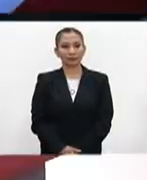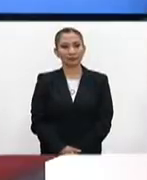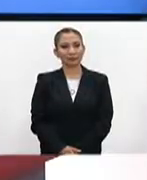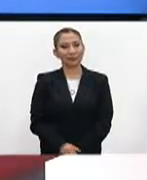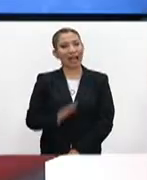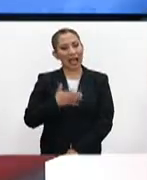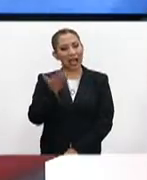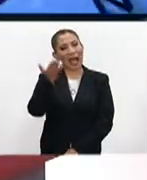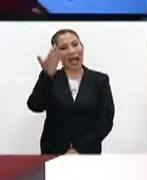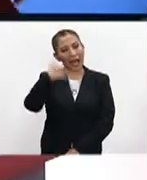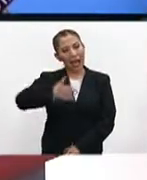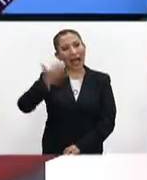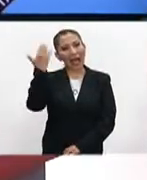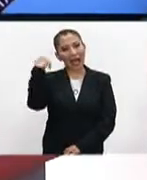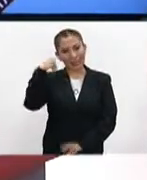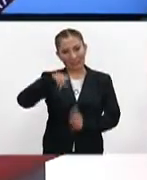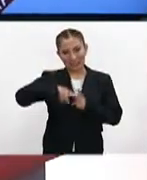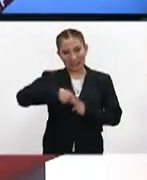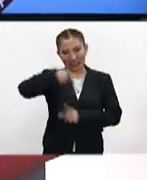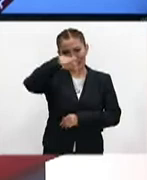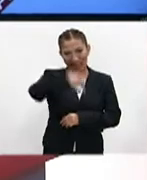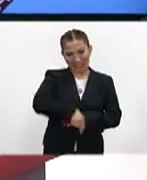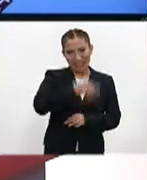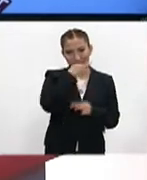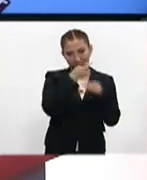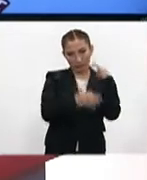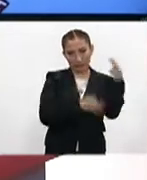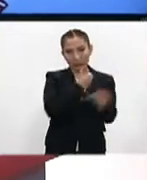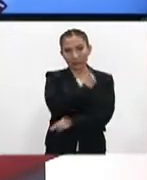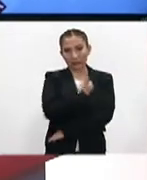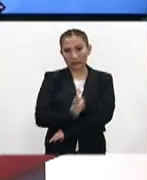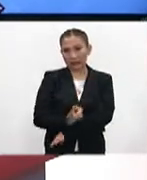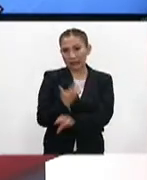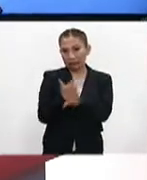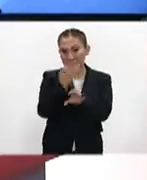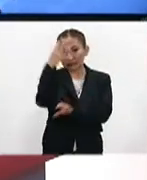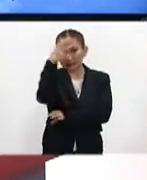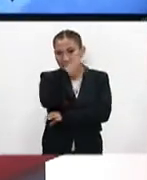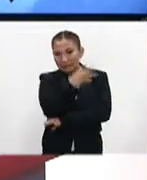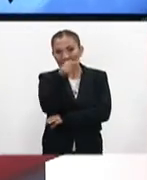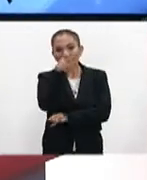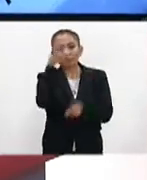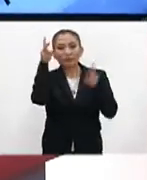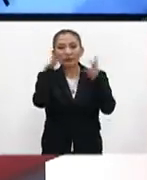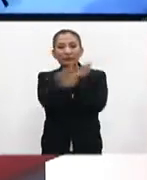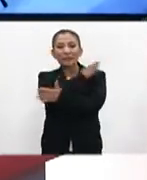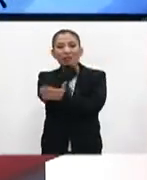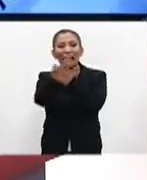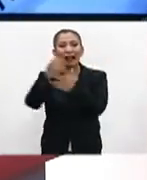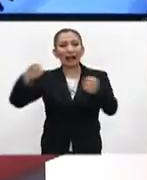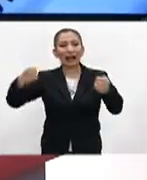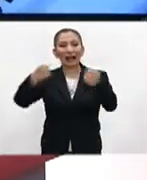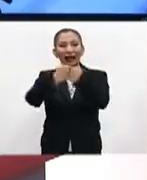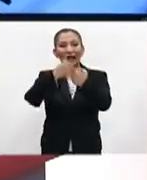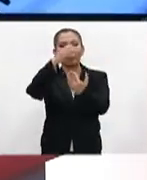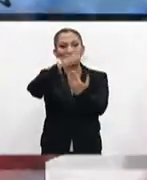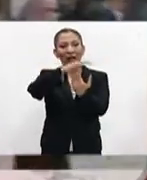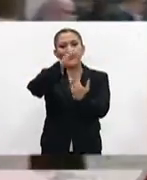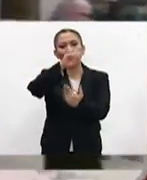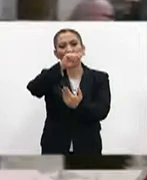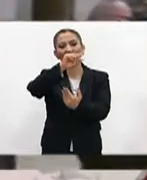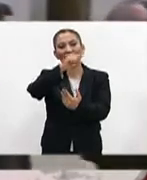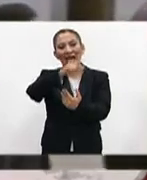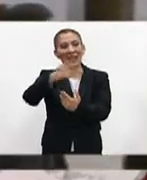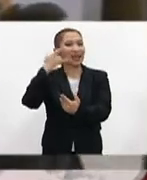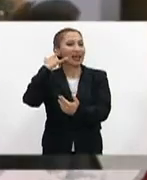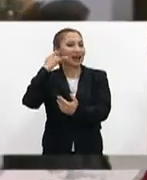Como ya se lo habíamos adelantado al inicio de este noticiero, el presidente de los Estados Unidos, Donald Trump, visitó ayer la mesa de Otay en